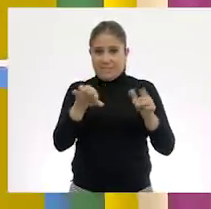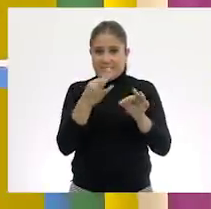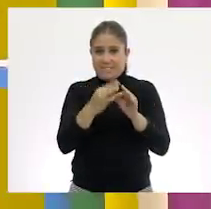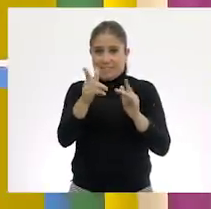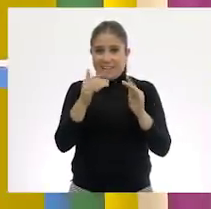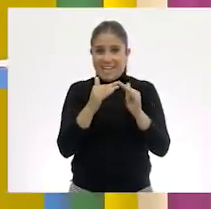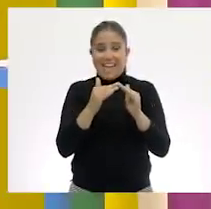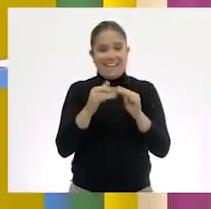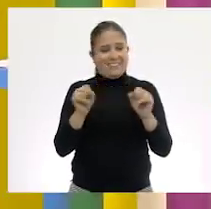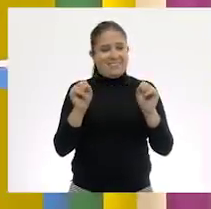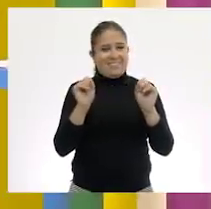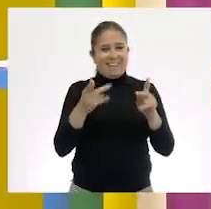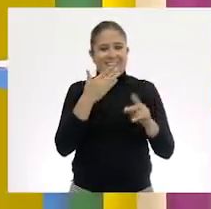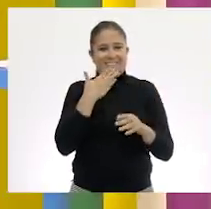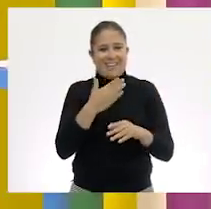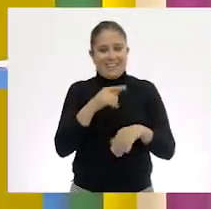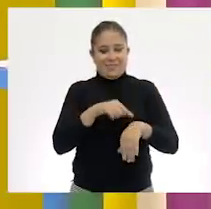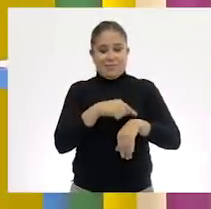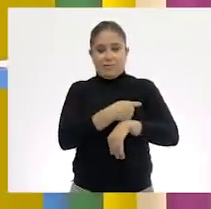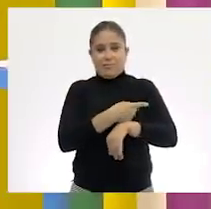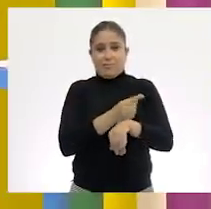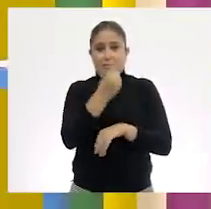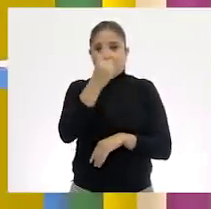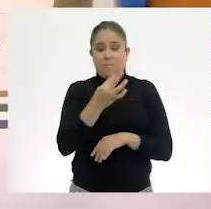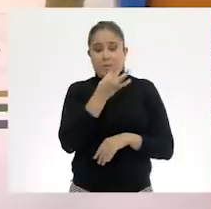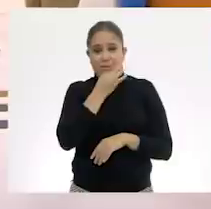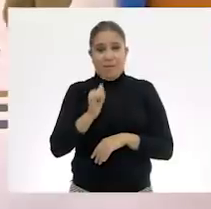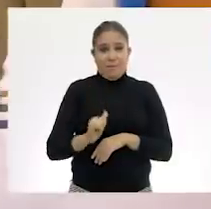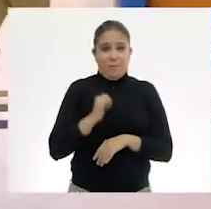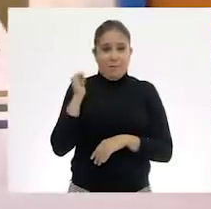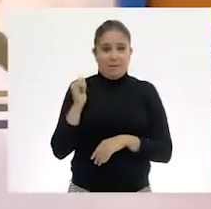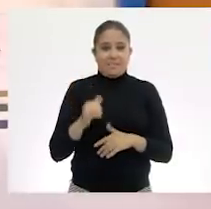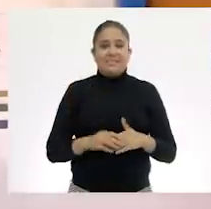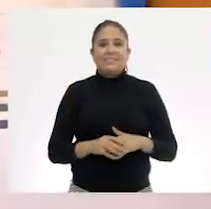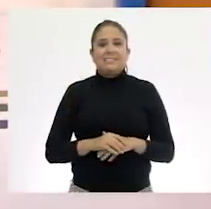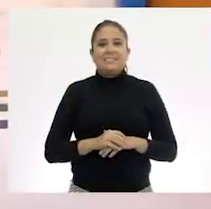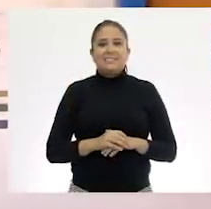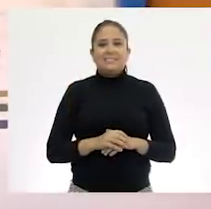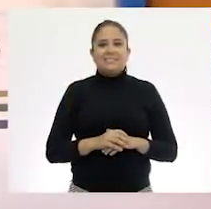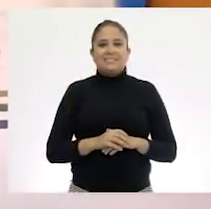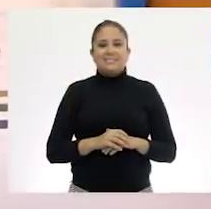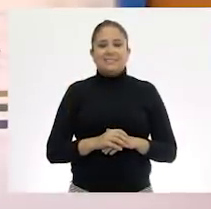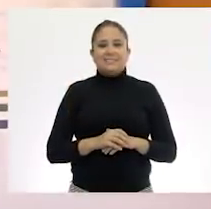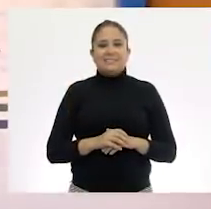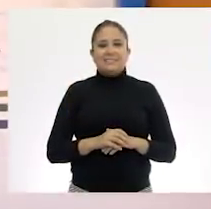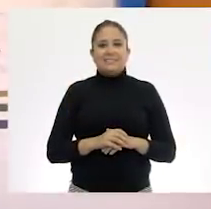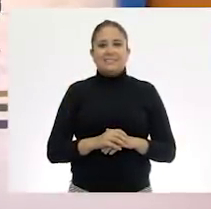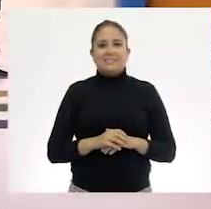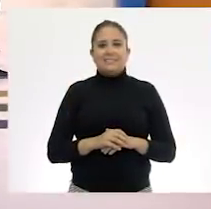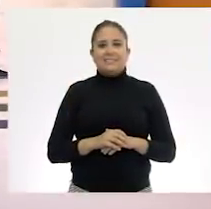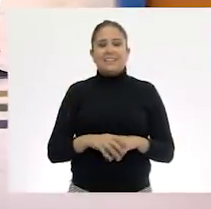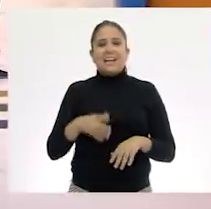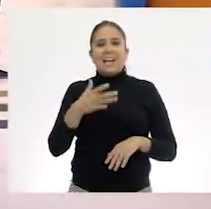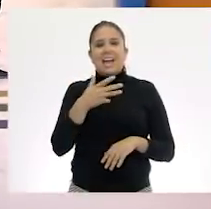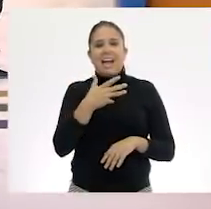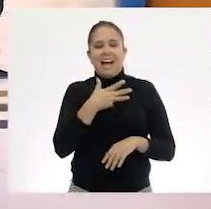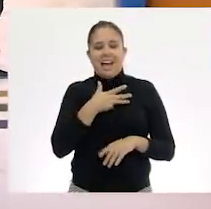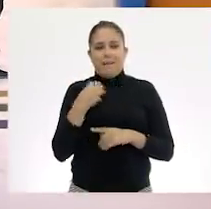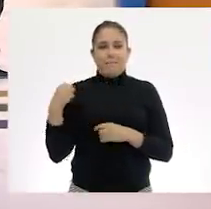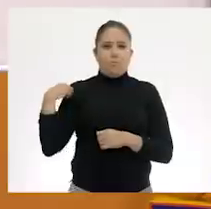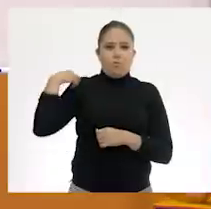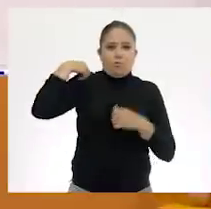casa? Perfecto. Corre el minuto. Así que aprovechenlo muy bien. Aprovechenlo, vamos. A ver, vamos a ver. Tenemos una